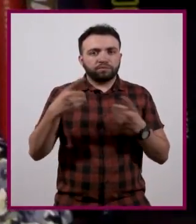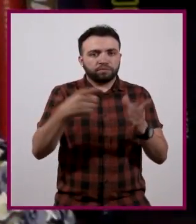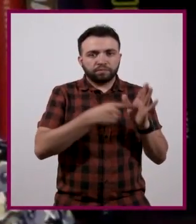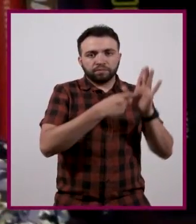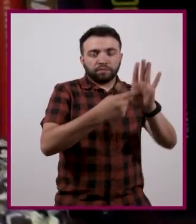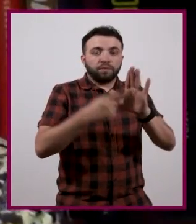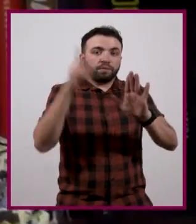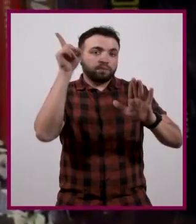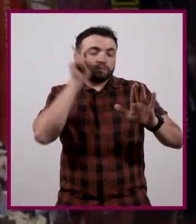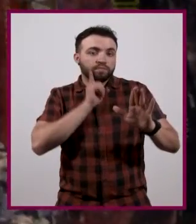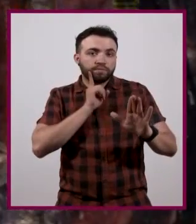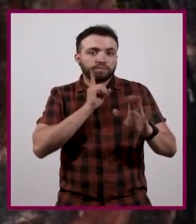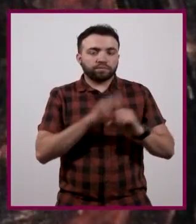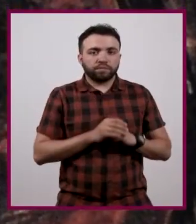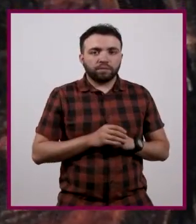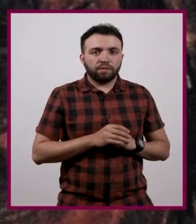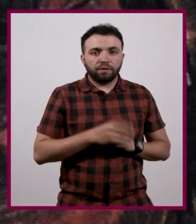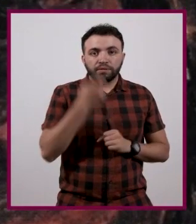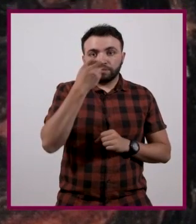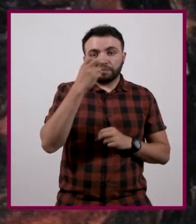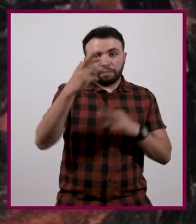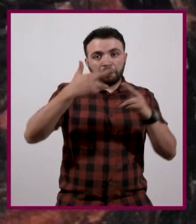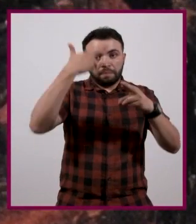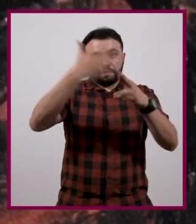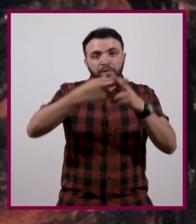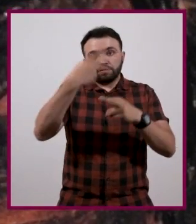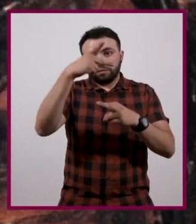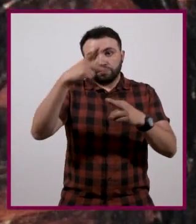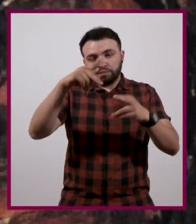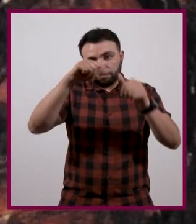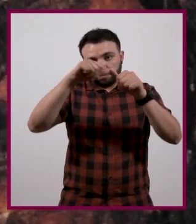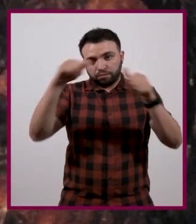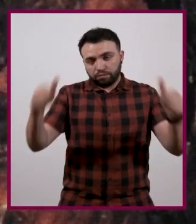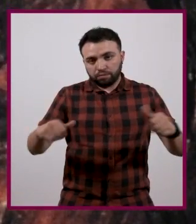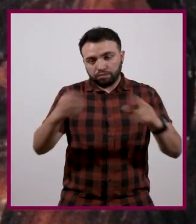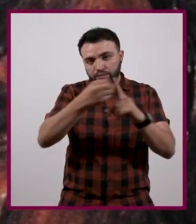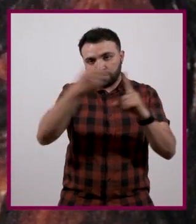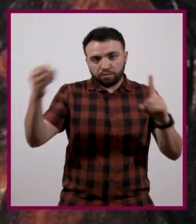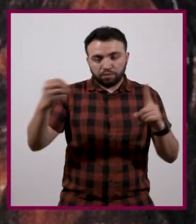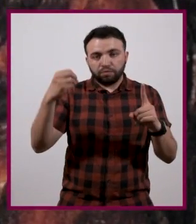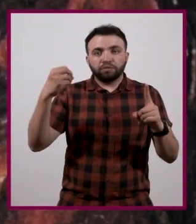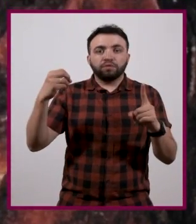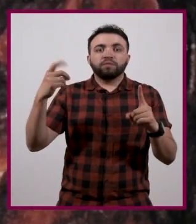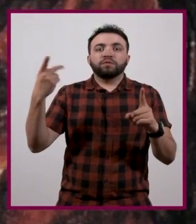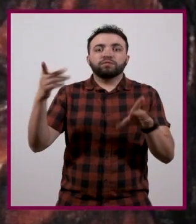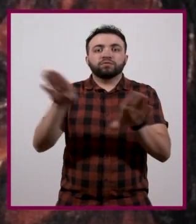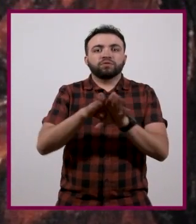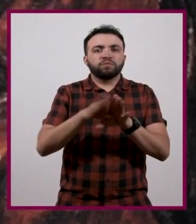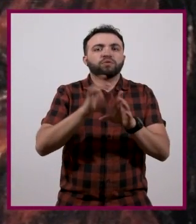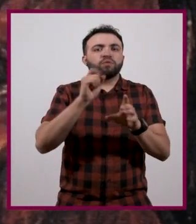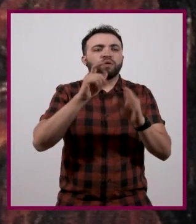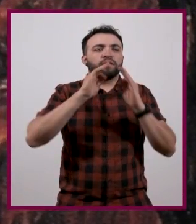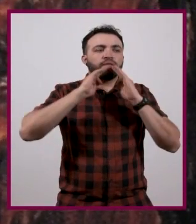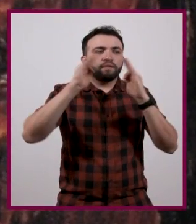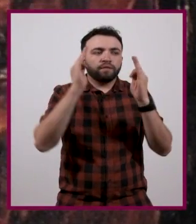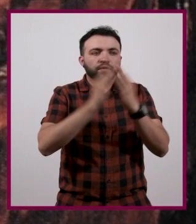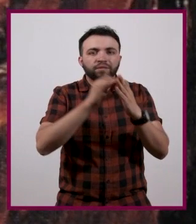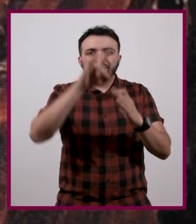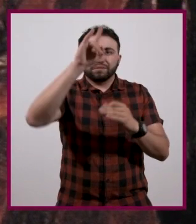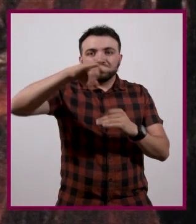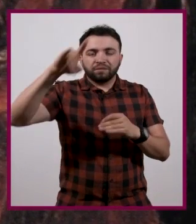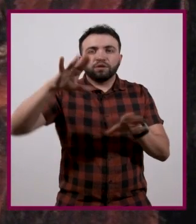las mujeres, que en la mayor parte de sus obras son las figuras protagónicas. Esto es interesante porque en el